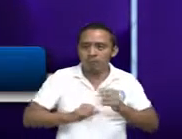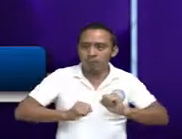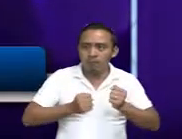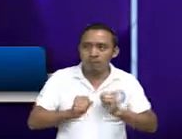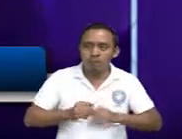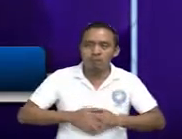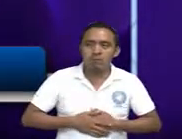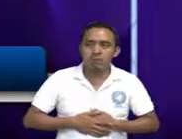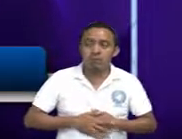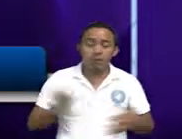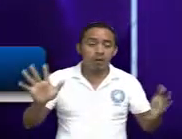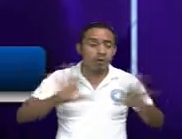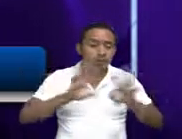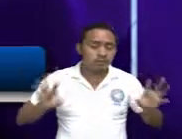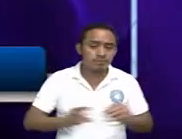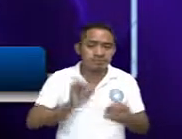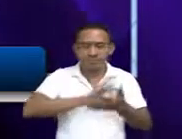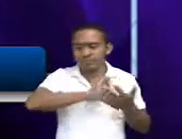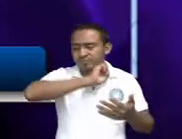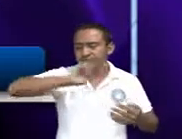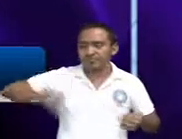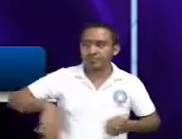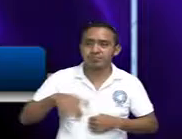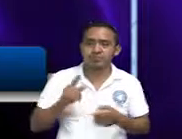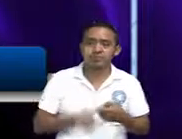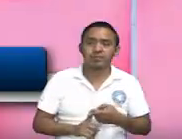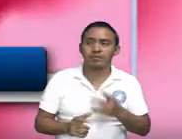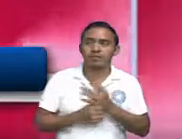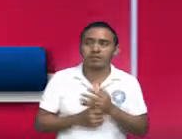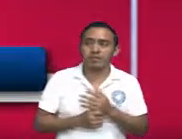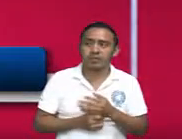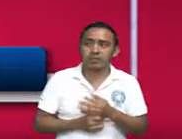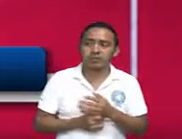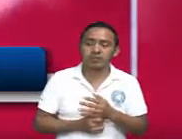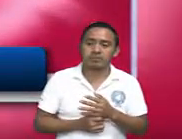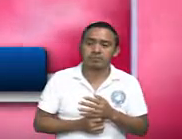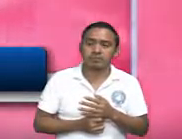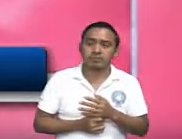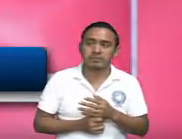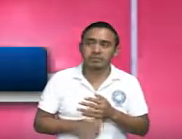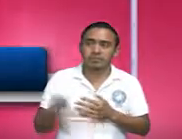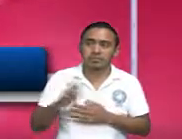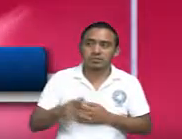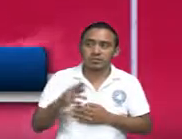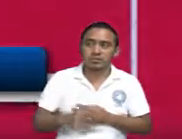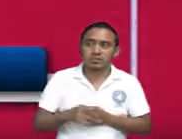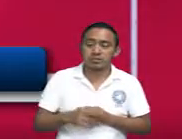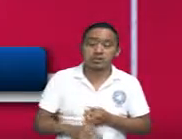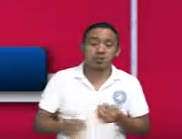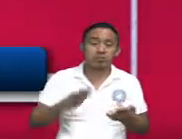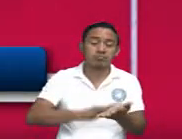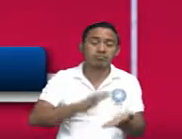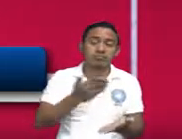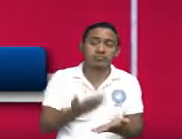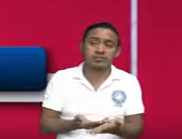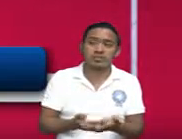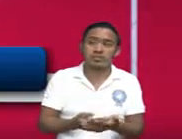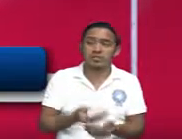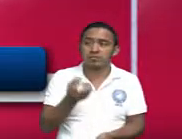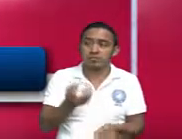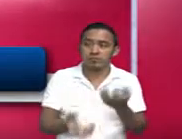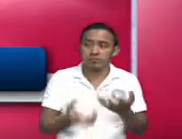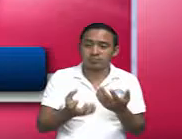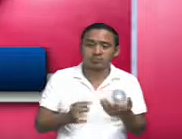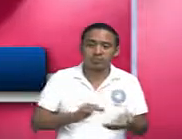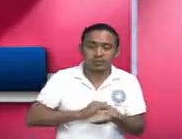primera instancia eliminar todo lo que sea graso. Las carnes rojas son, aunque uno diga que está frita, que está asada, que está bien que asada, le